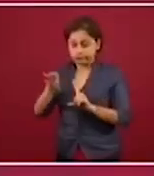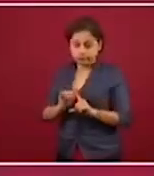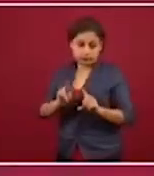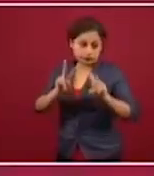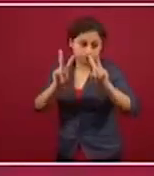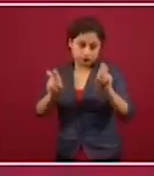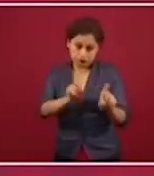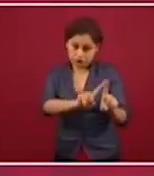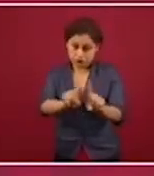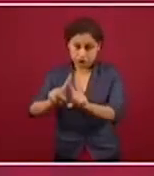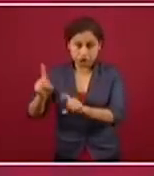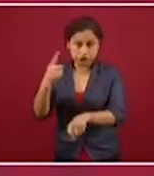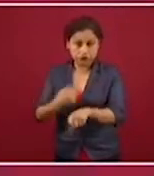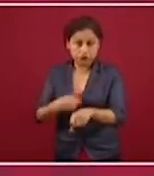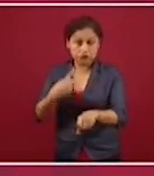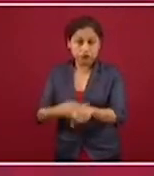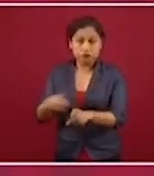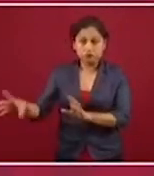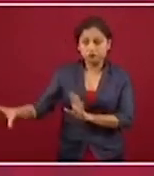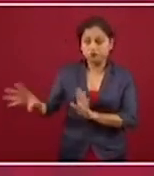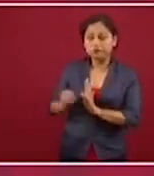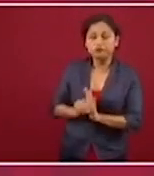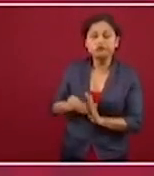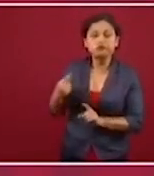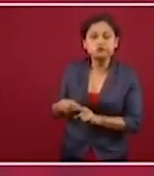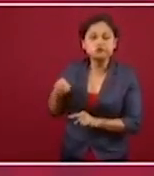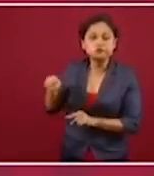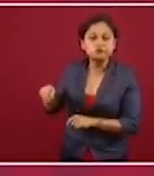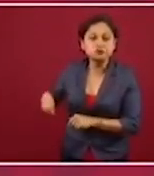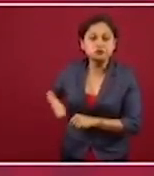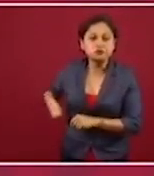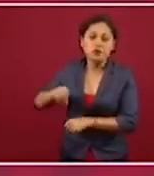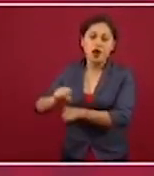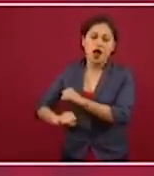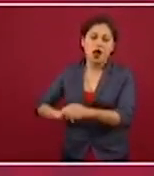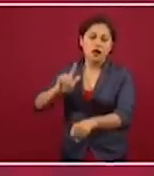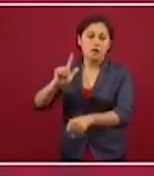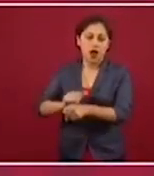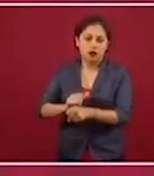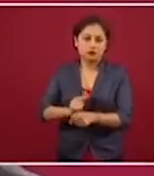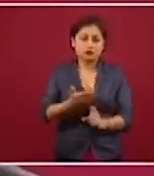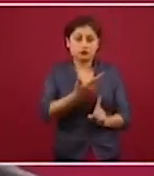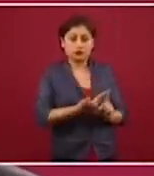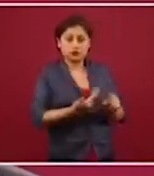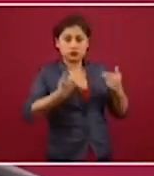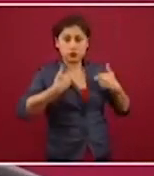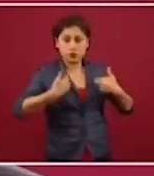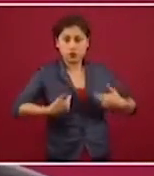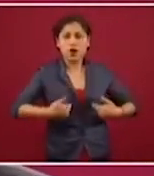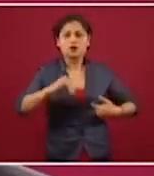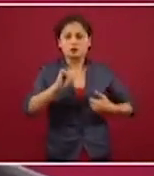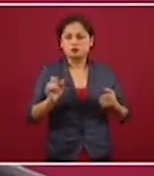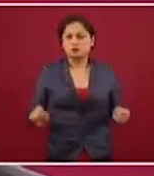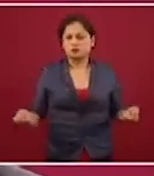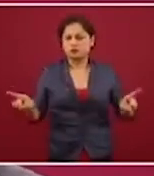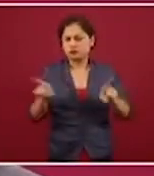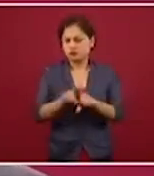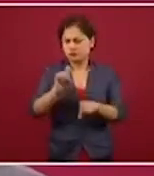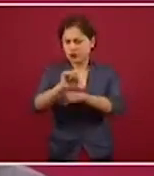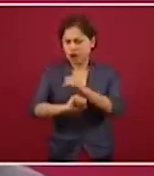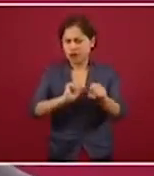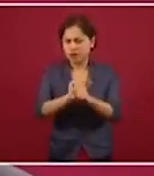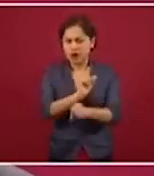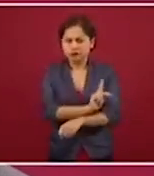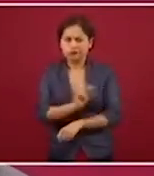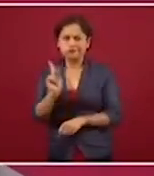vienen del reino animal fuera del humano el humano siendo obviamente también del reino animal y este fenómeno